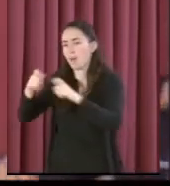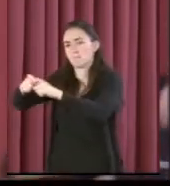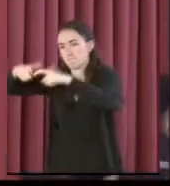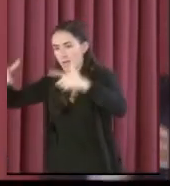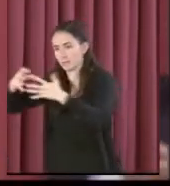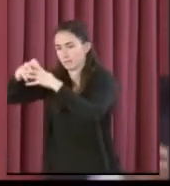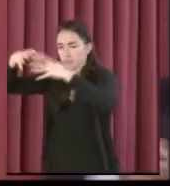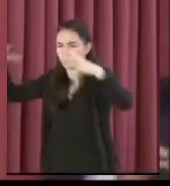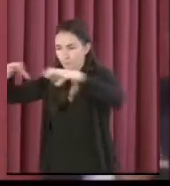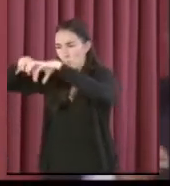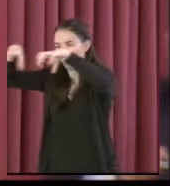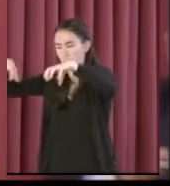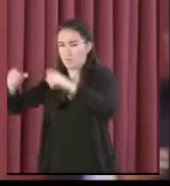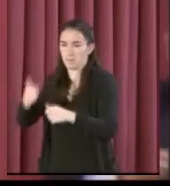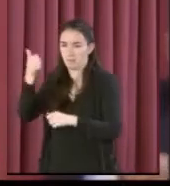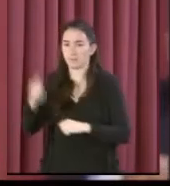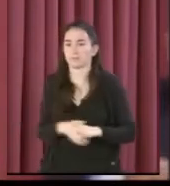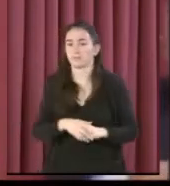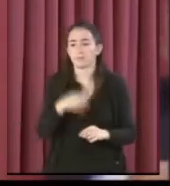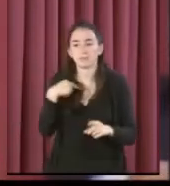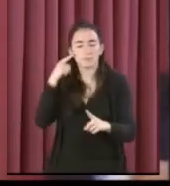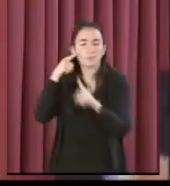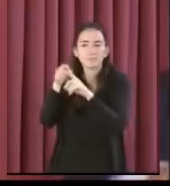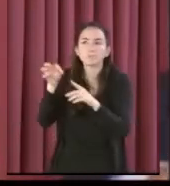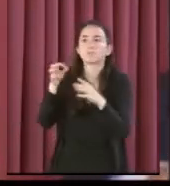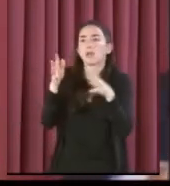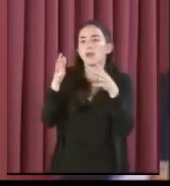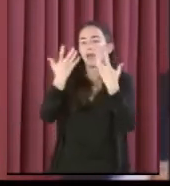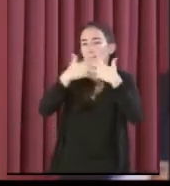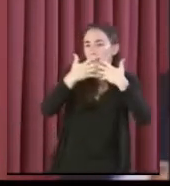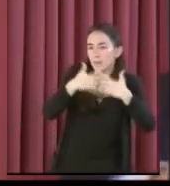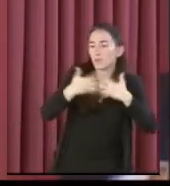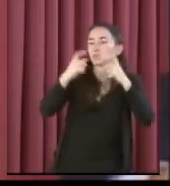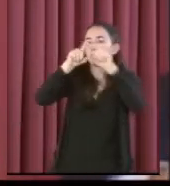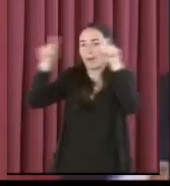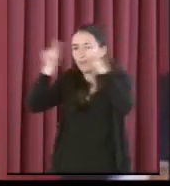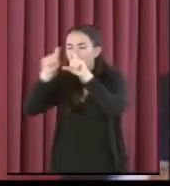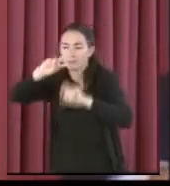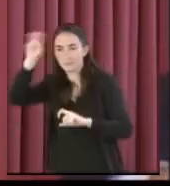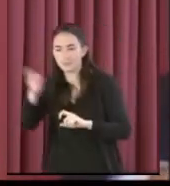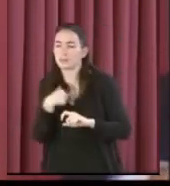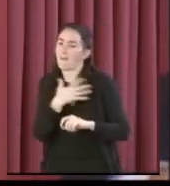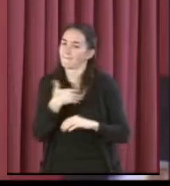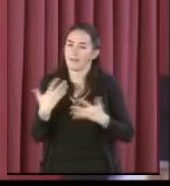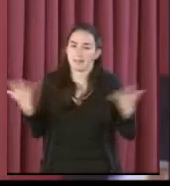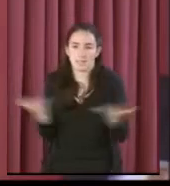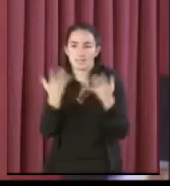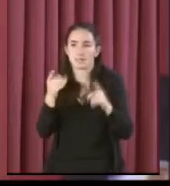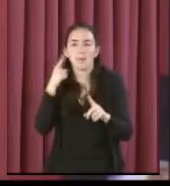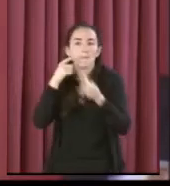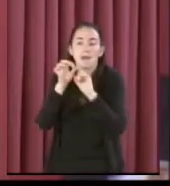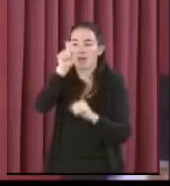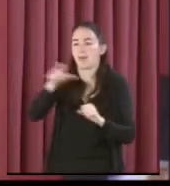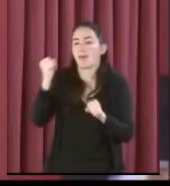marco fiscal de apoyo al tejido económico y empresarial, de apoyo al empleo, que ha contado con el acuerdo del Partido